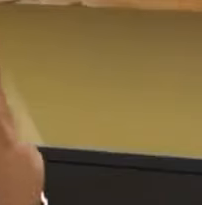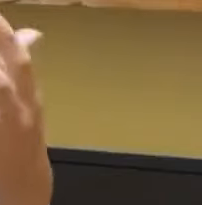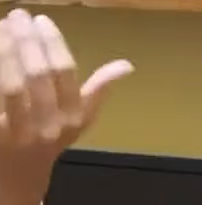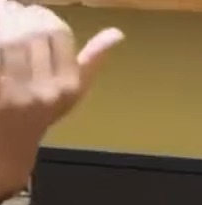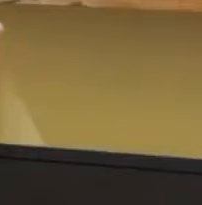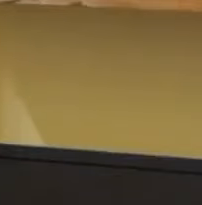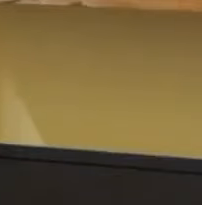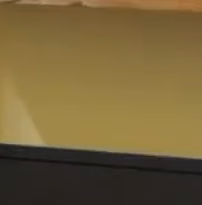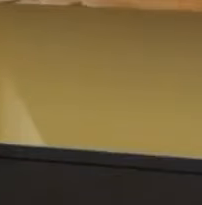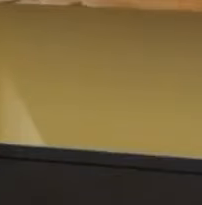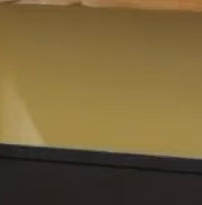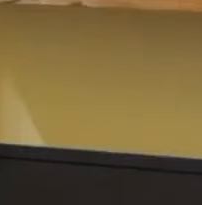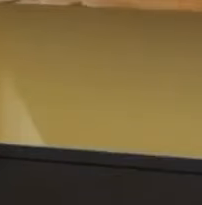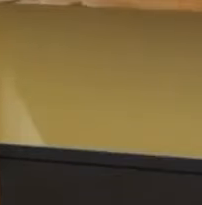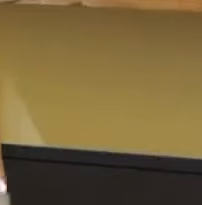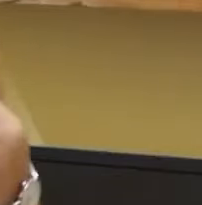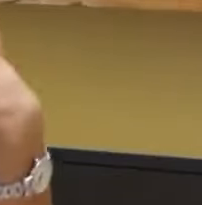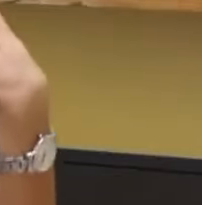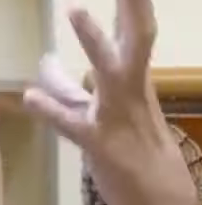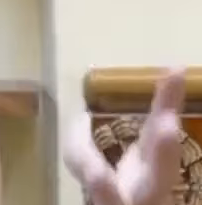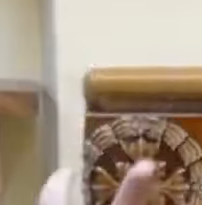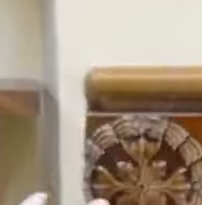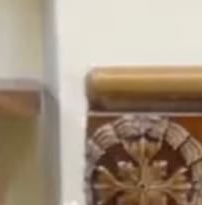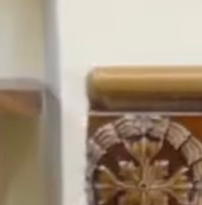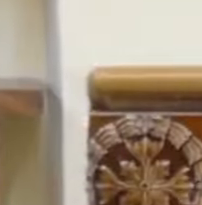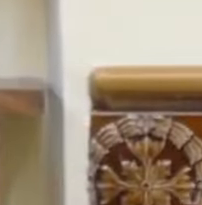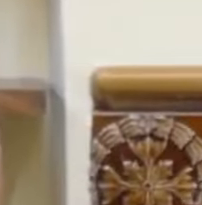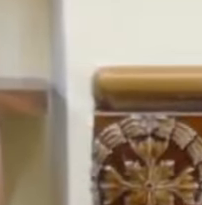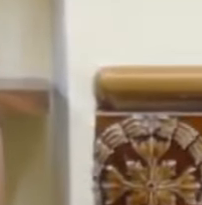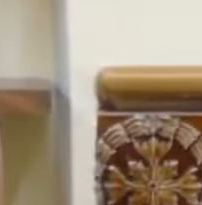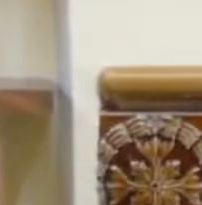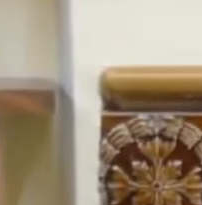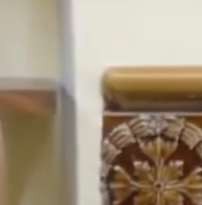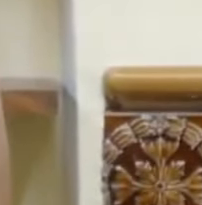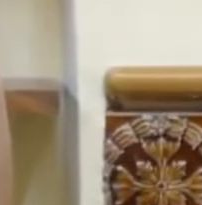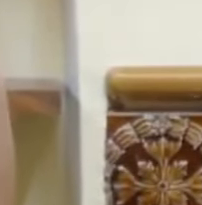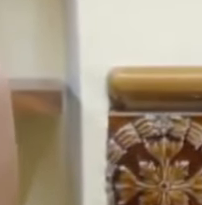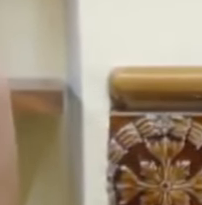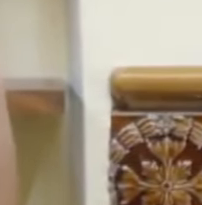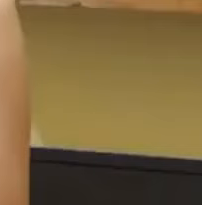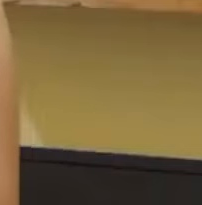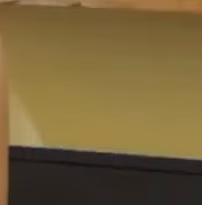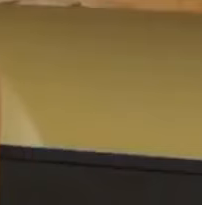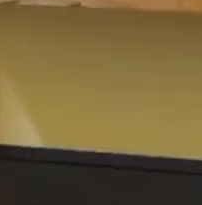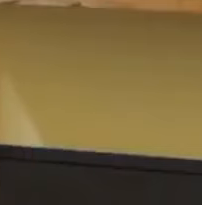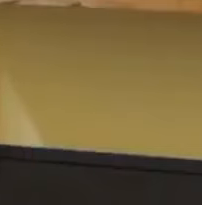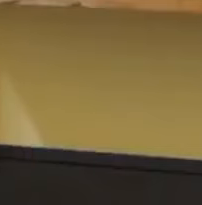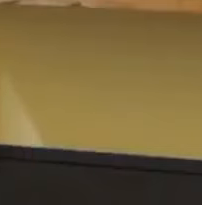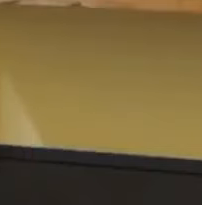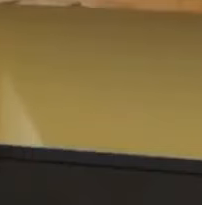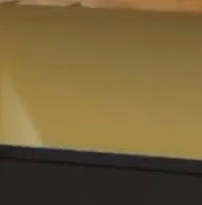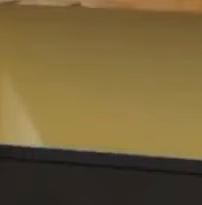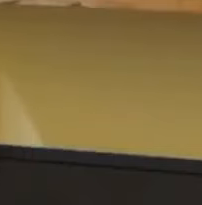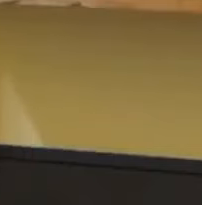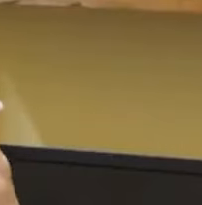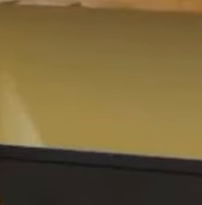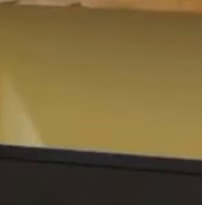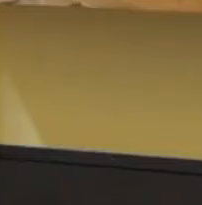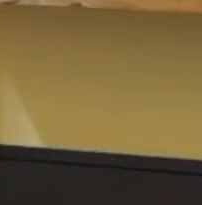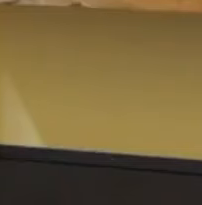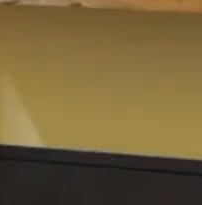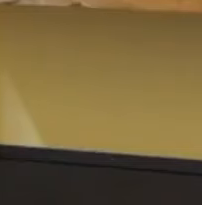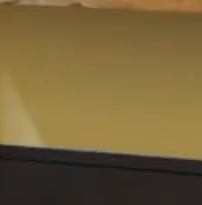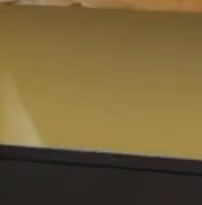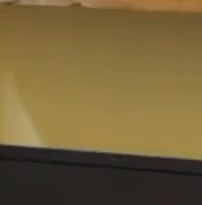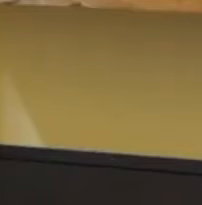virtual donde los usuarios pueden venir y directamente consumir toda la información que que producimos tenemos también muchísimo